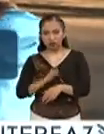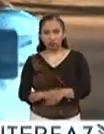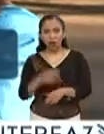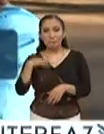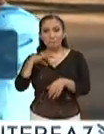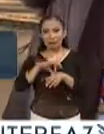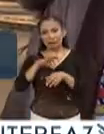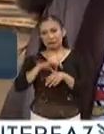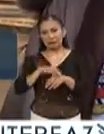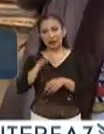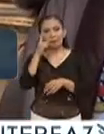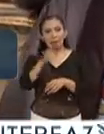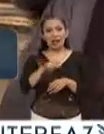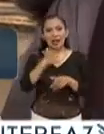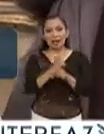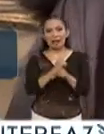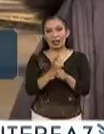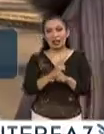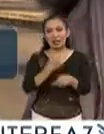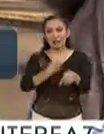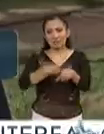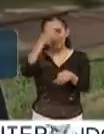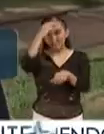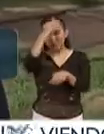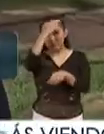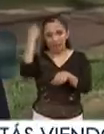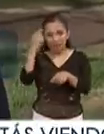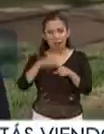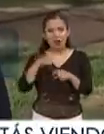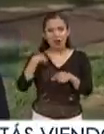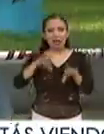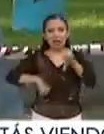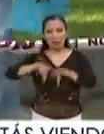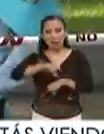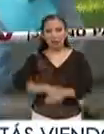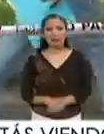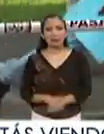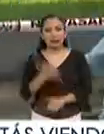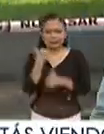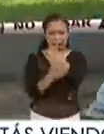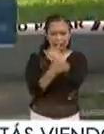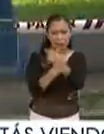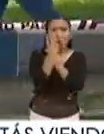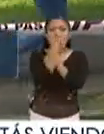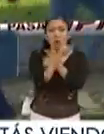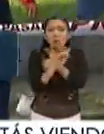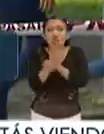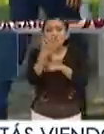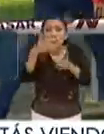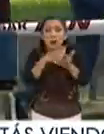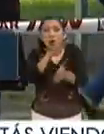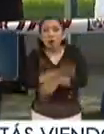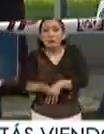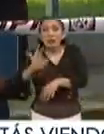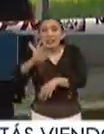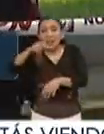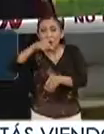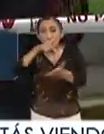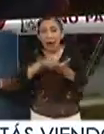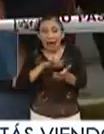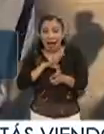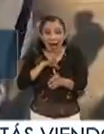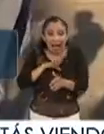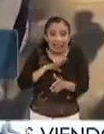Para medicina. Para licenciatura en enfermería. Para química. Compitieron por uno de los 28.450